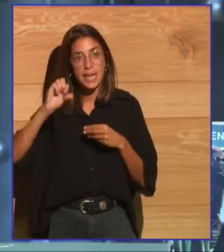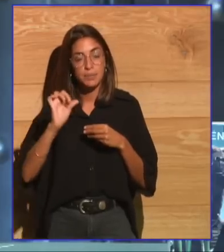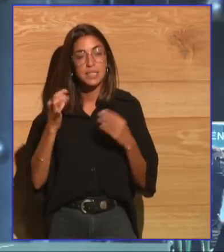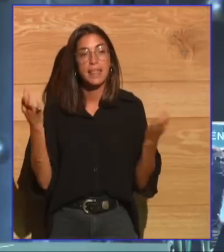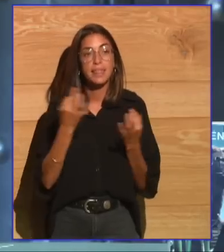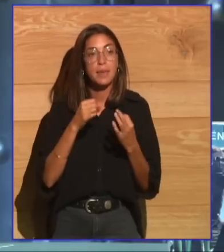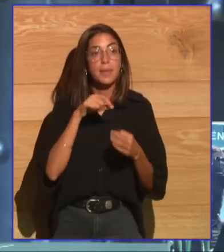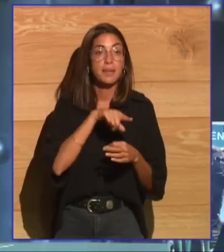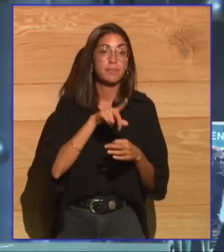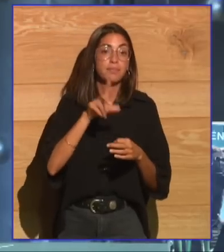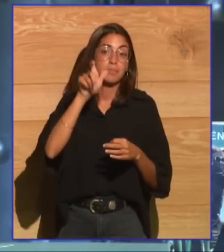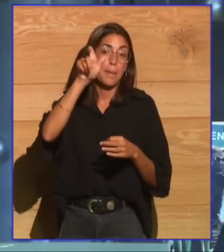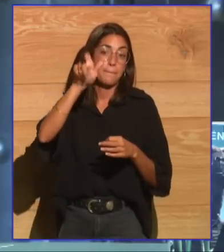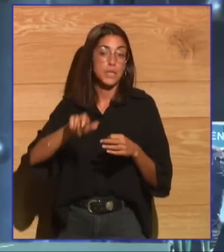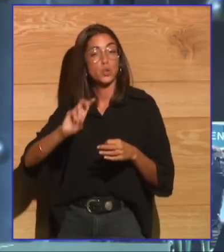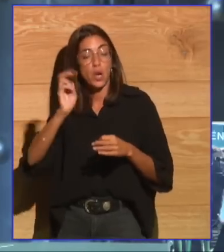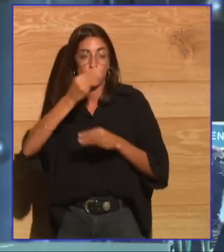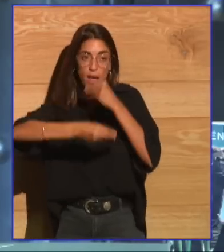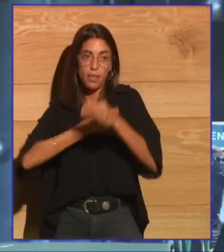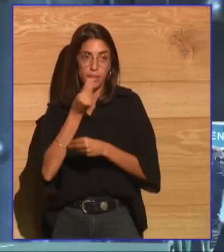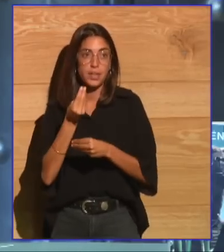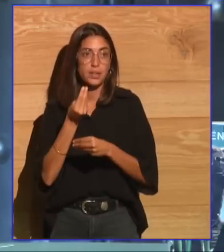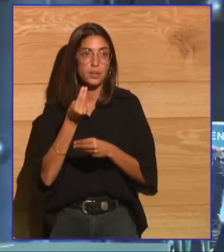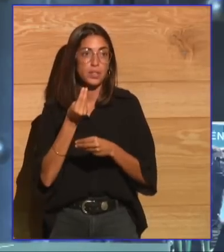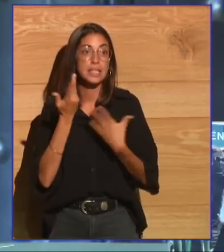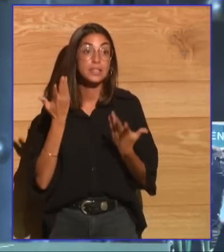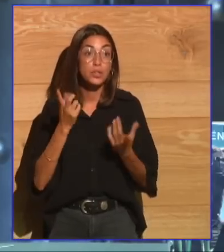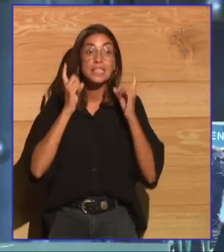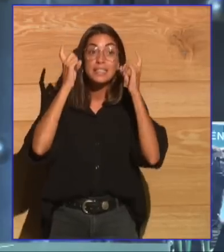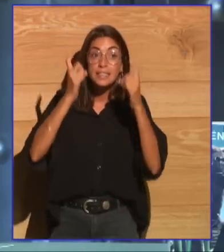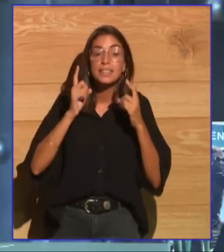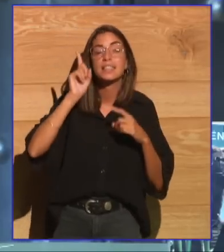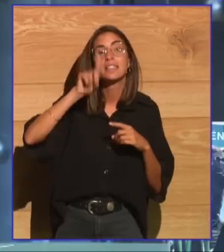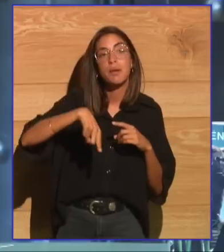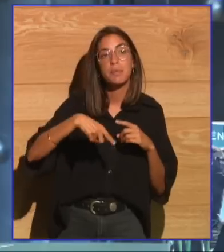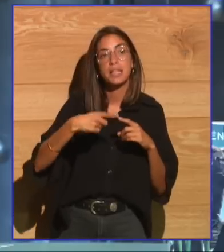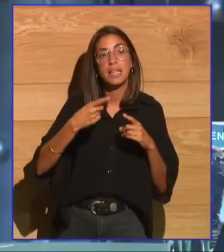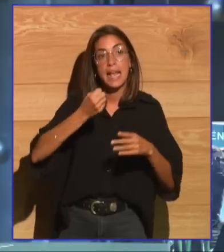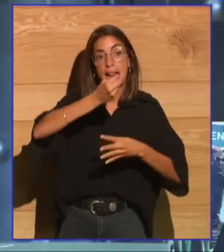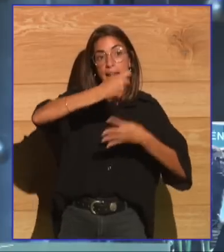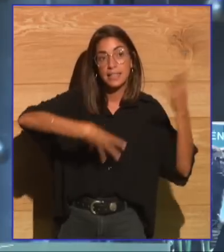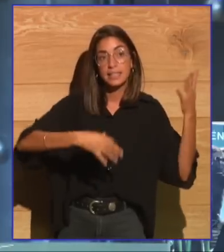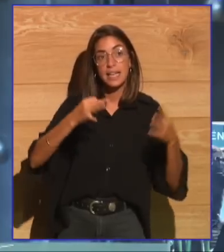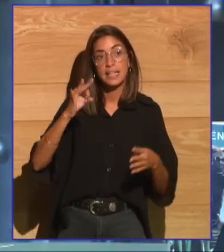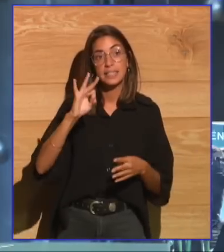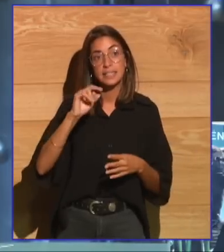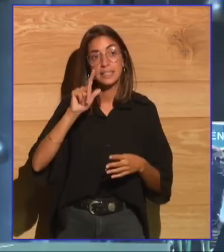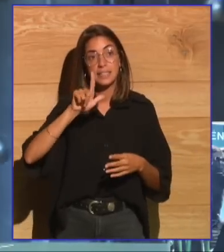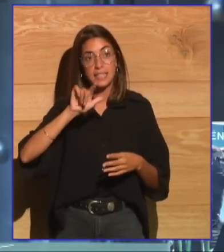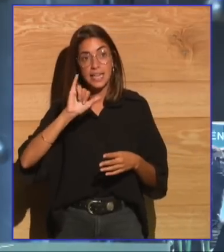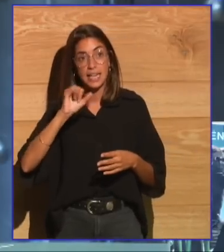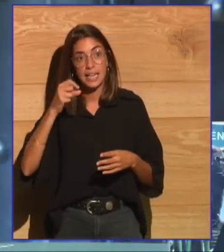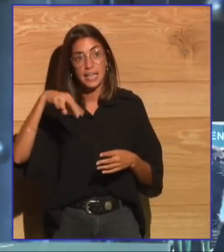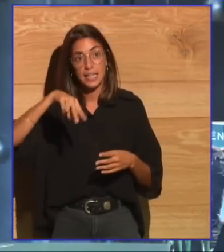en queens y del mismo modo que trató williams de no hacer la música de la lista de schindler ya bueno ya nos lo diremos en su momento ya lo hemos dicho